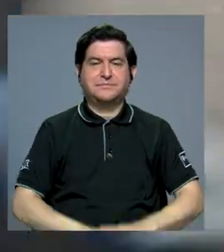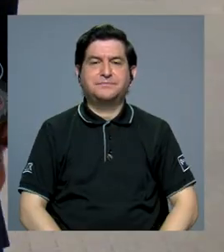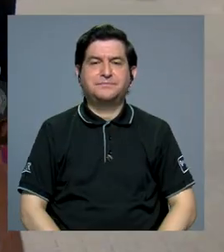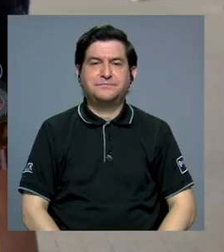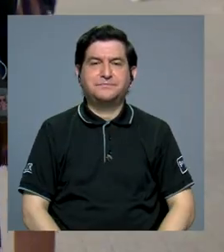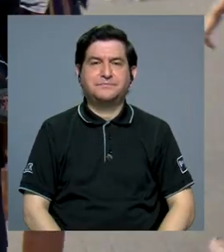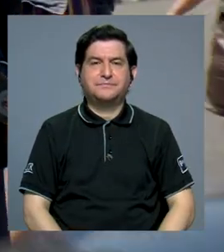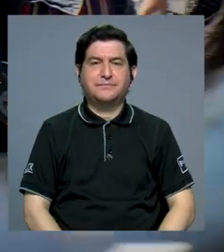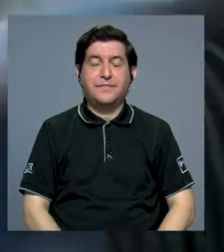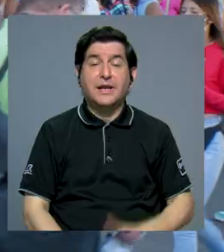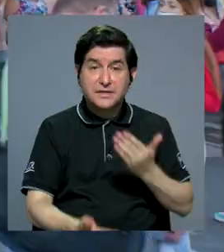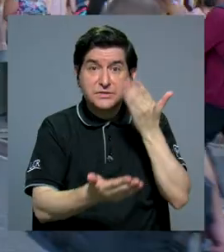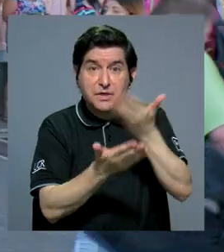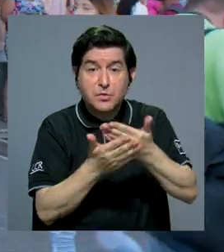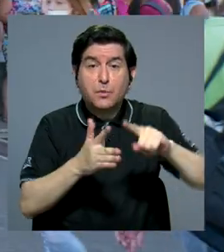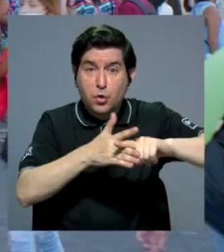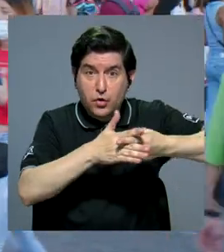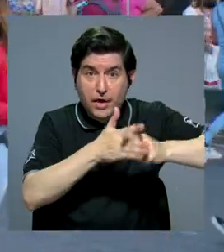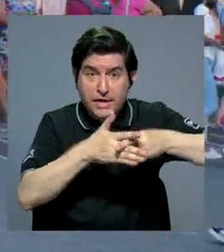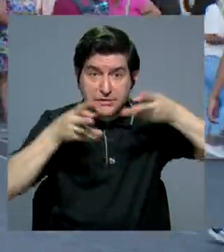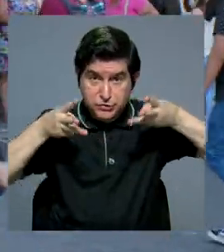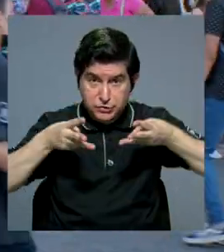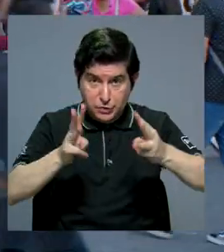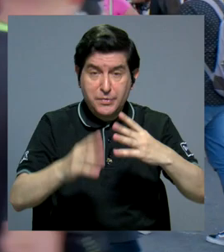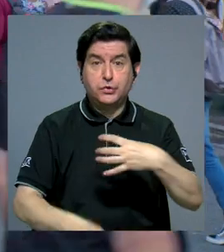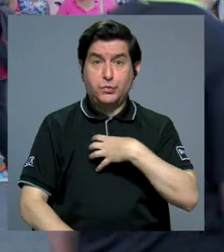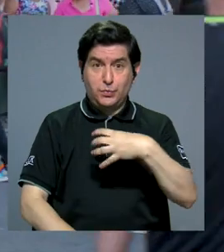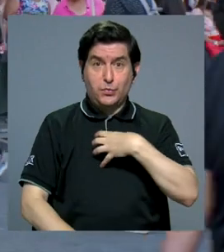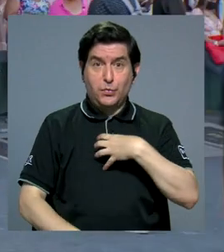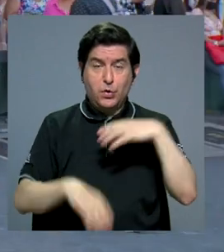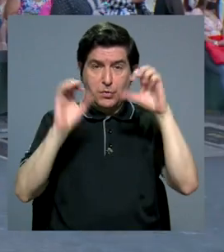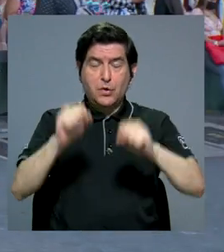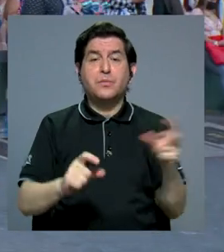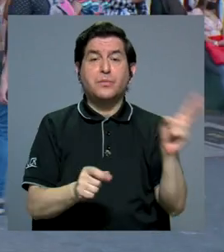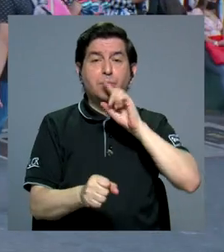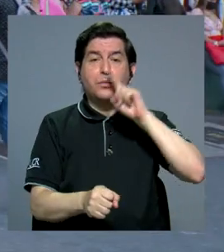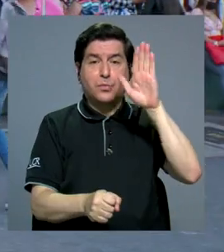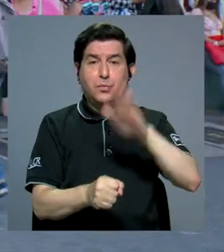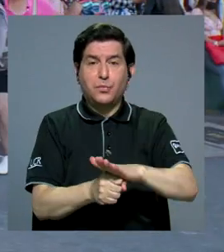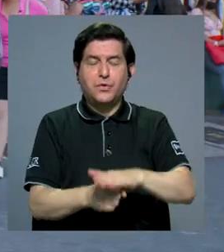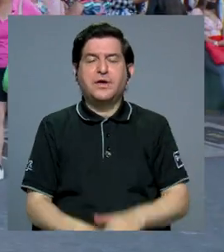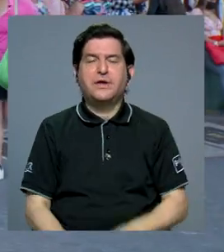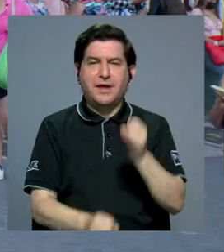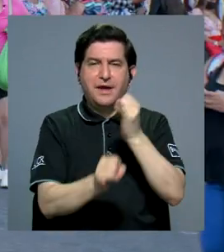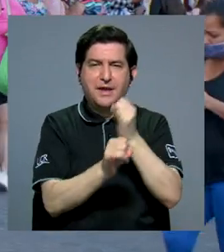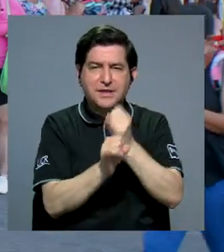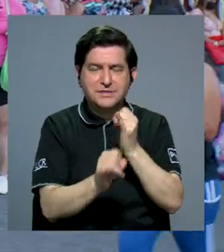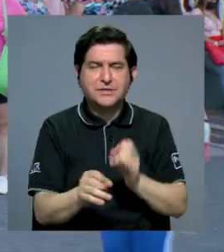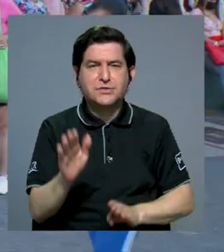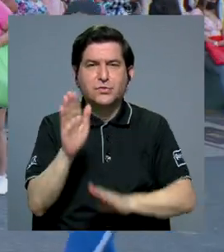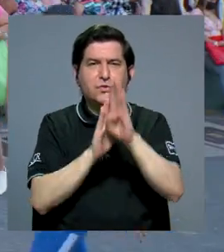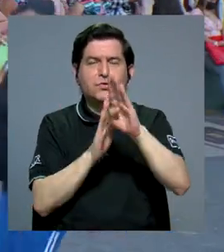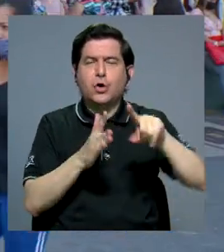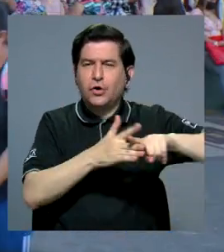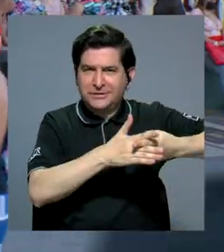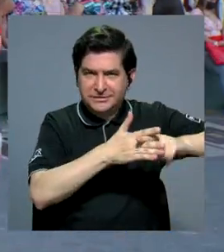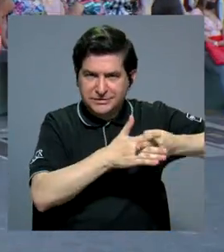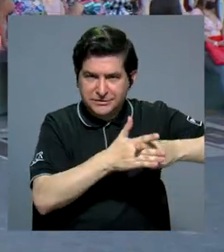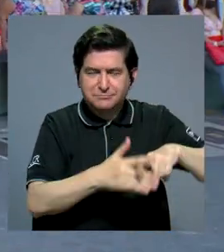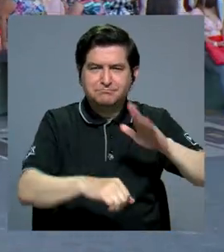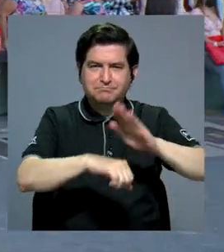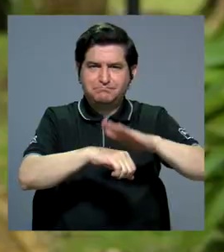fecha. Inclusive se plantea un instrumento metodológico propio para llevarlo a cabo. Desde el Instituto desarrollamos un